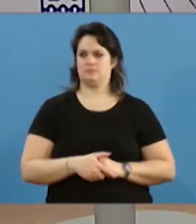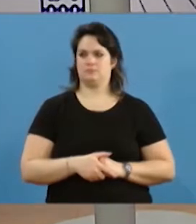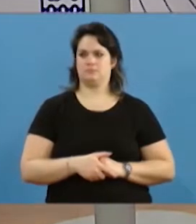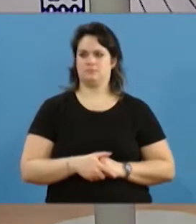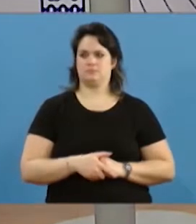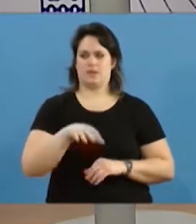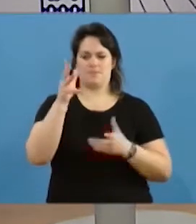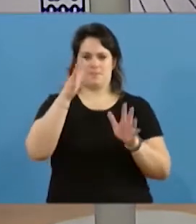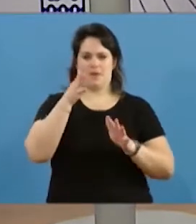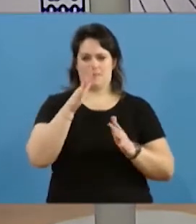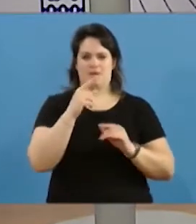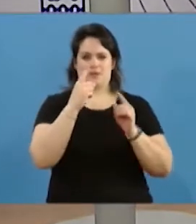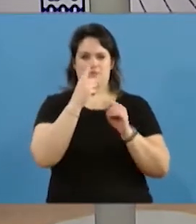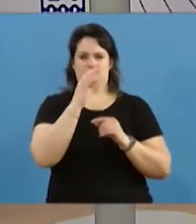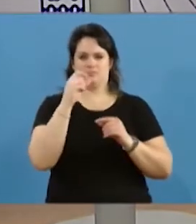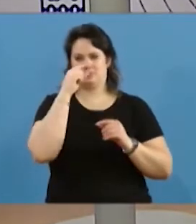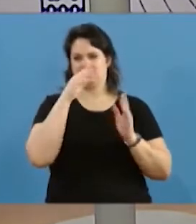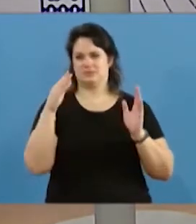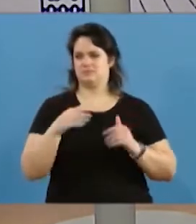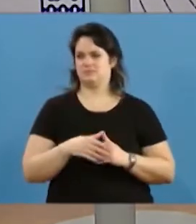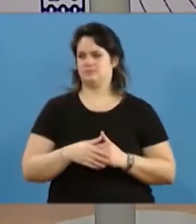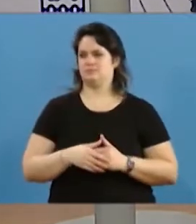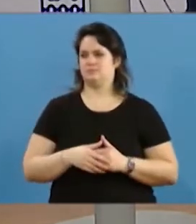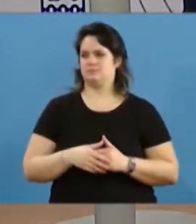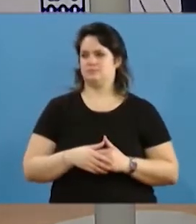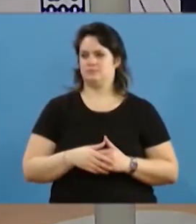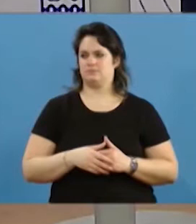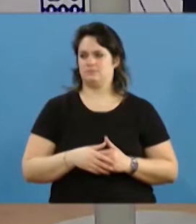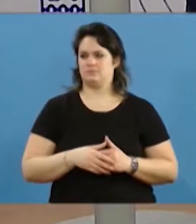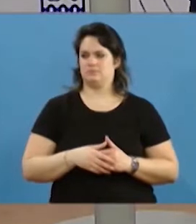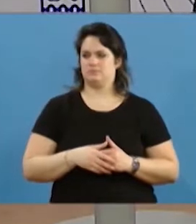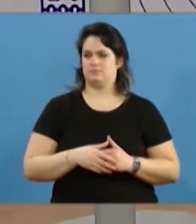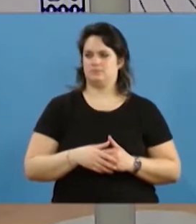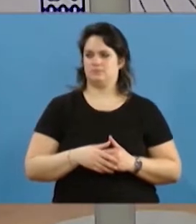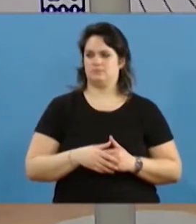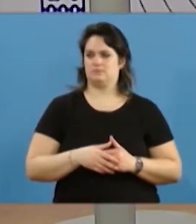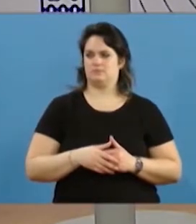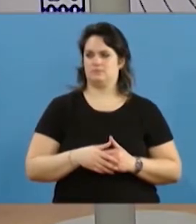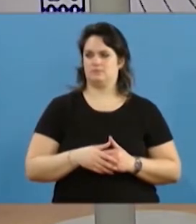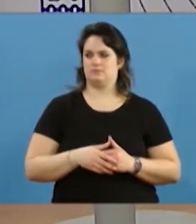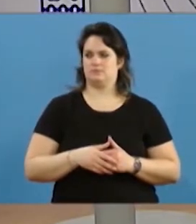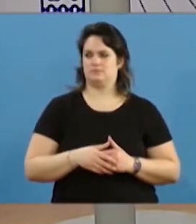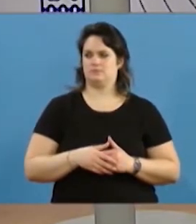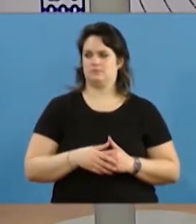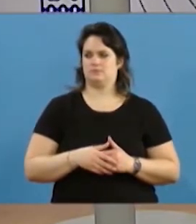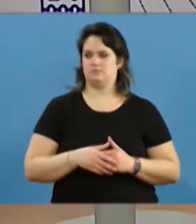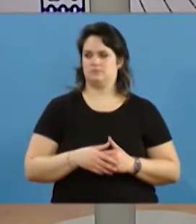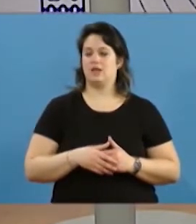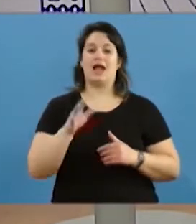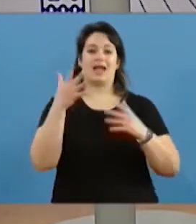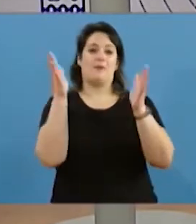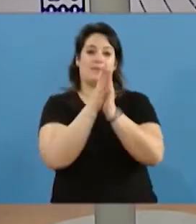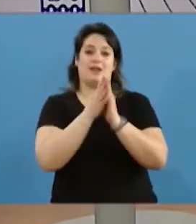Bien. Por ahí. Por ahí. Yo voy a llegar hasta ahí y voy a completar, acá voy a hacer uno